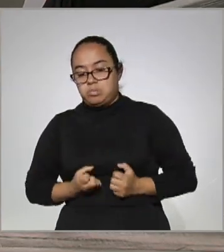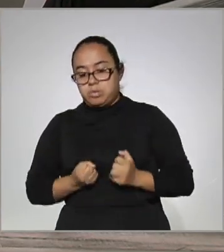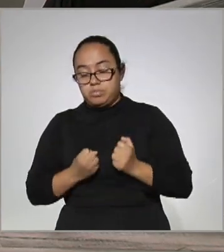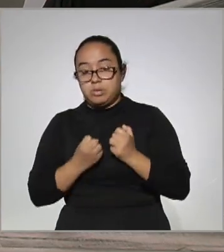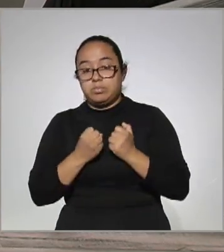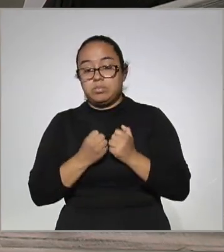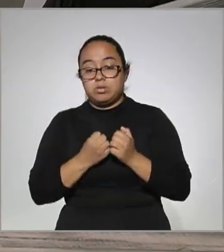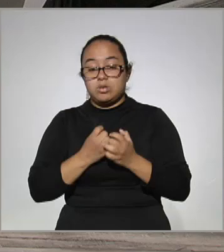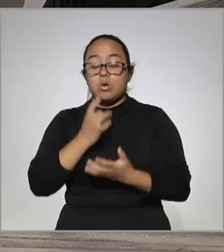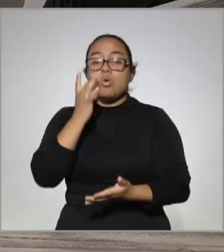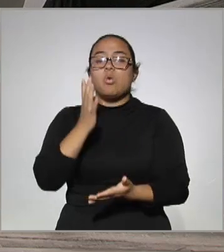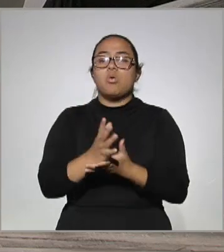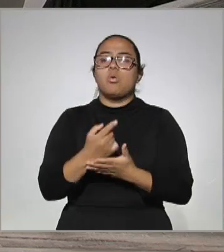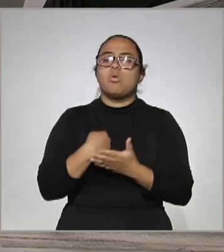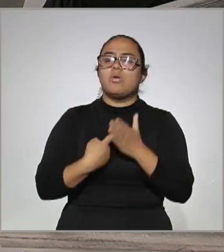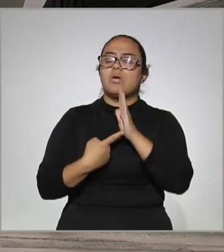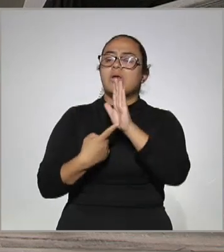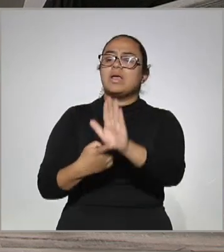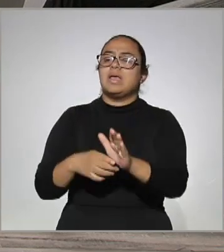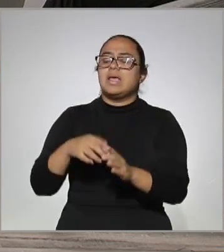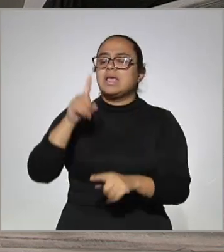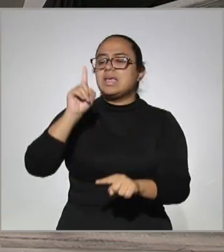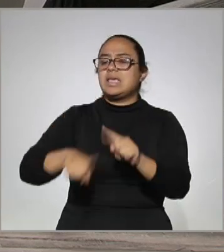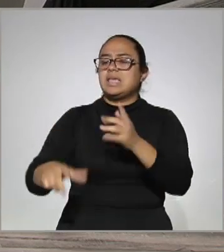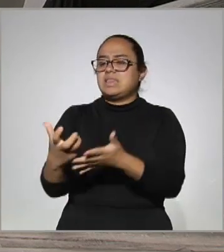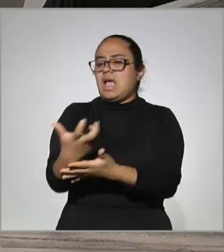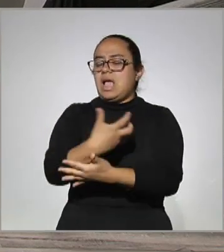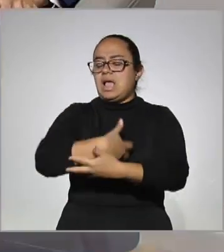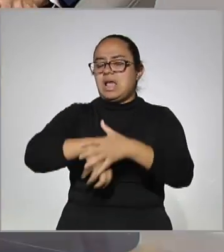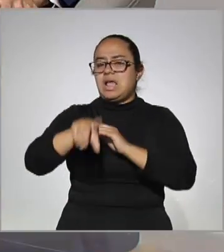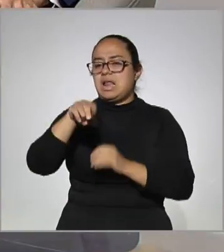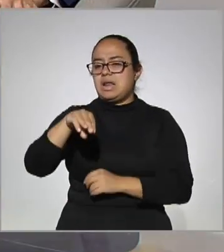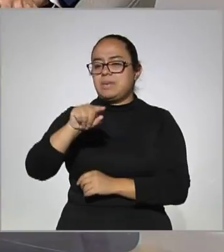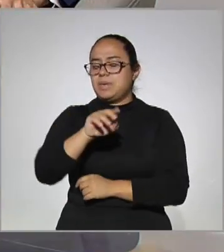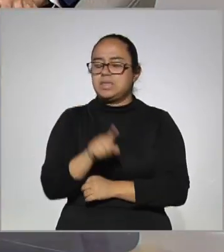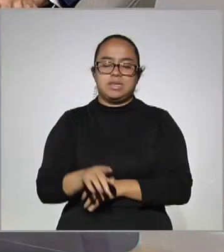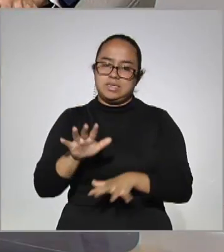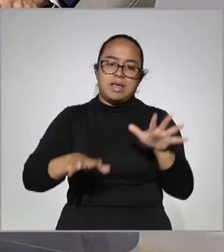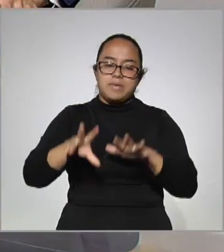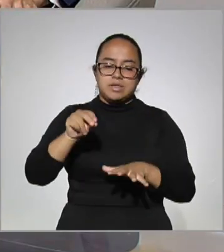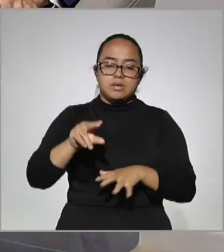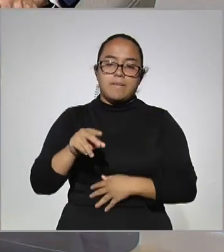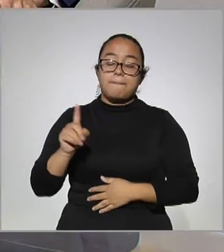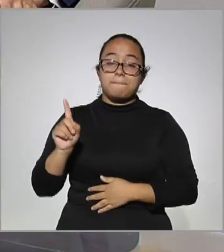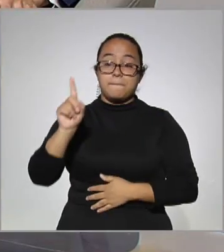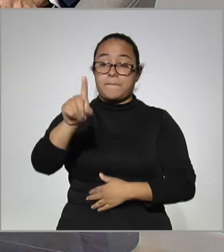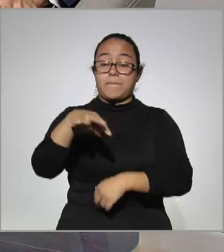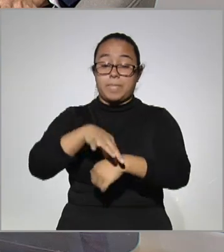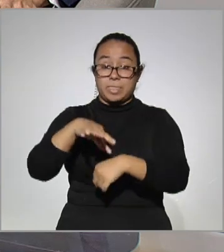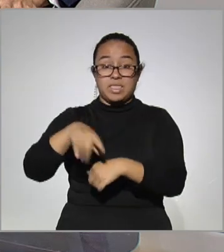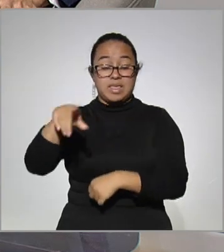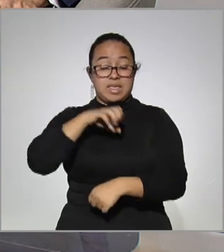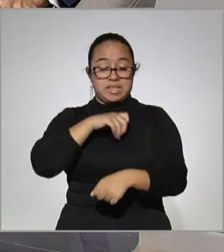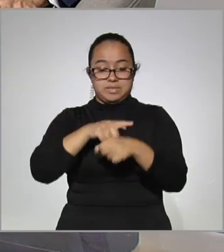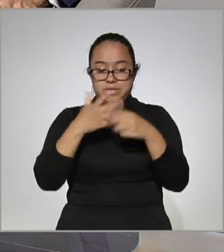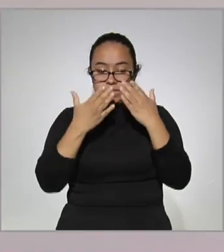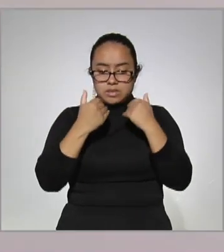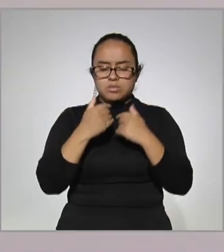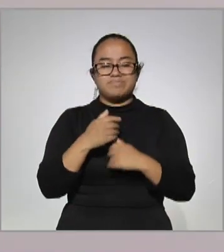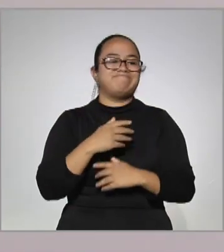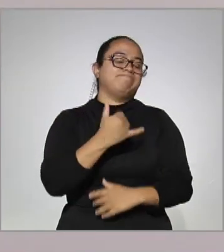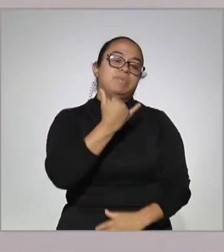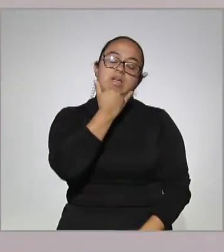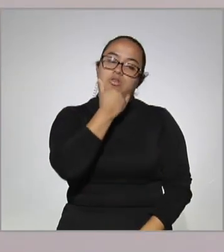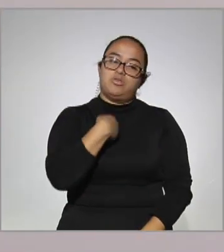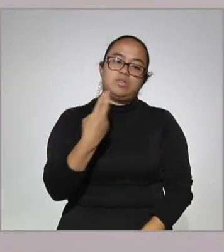nada más de le voy a ofrecer la histerectomía, porque muchas veces pasa eso con las pacientes. Llegan con un médico que no es especialista, les dice ya,